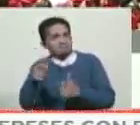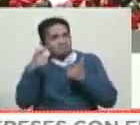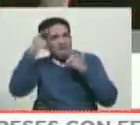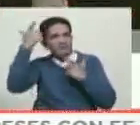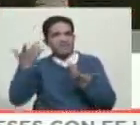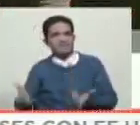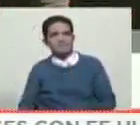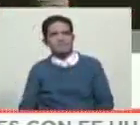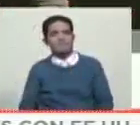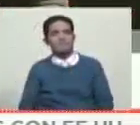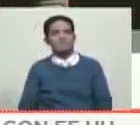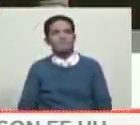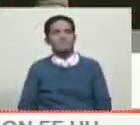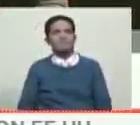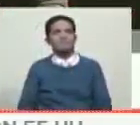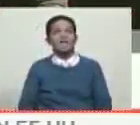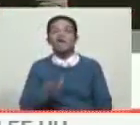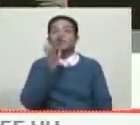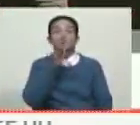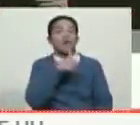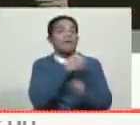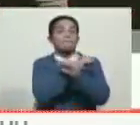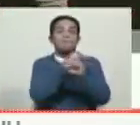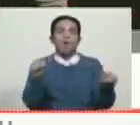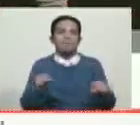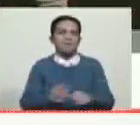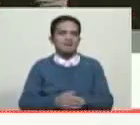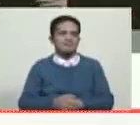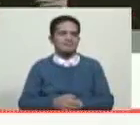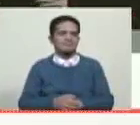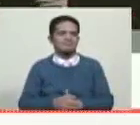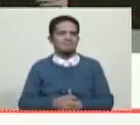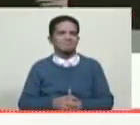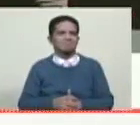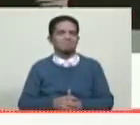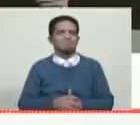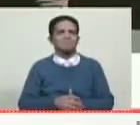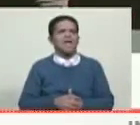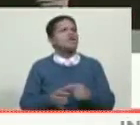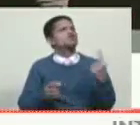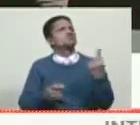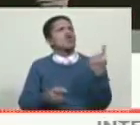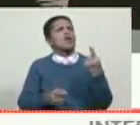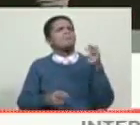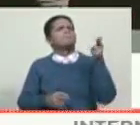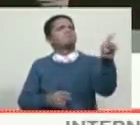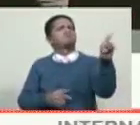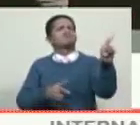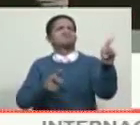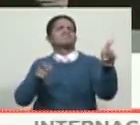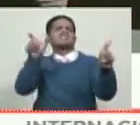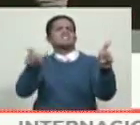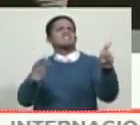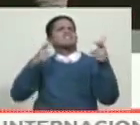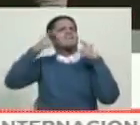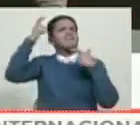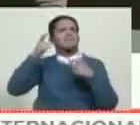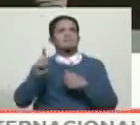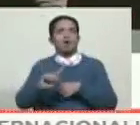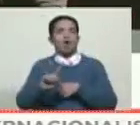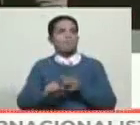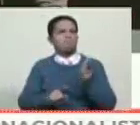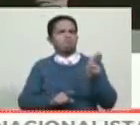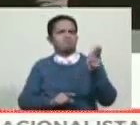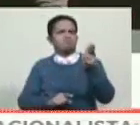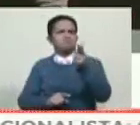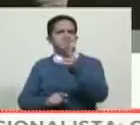Ellos acaban. No hay bombas, solo mata chavistas, no. No hay balas, solo mata chavistas, no. Acabarían con todo.